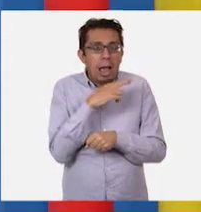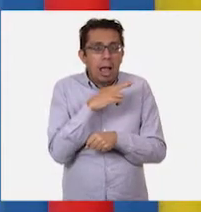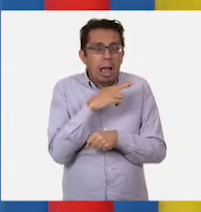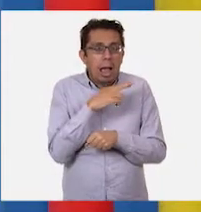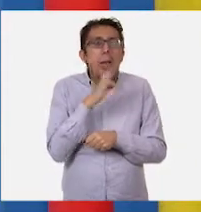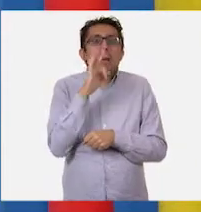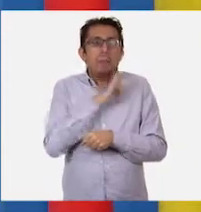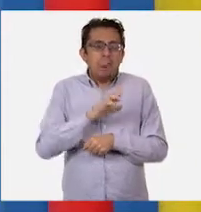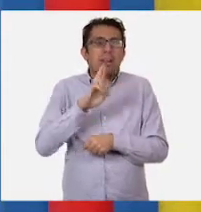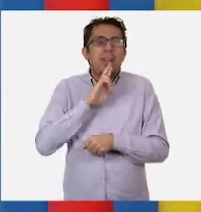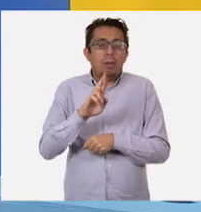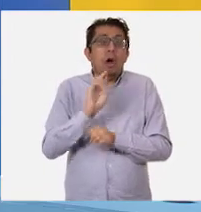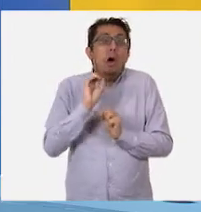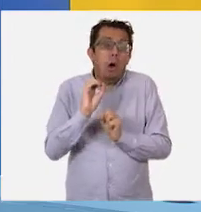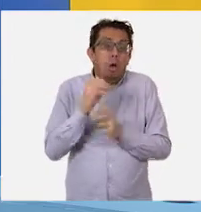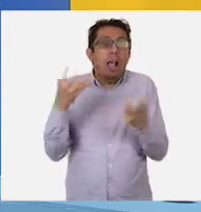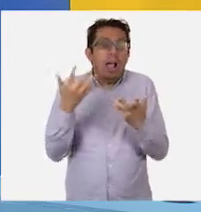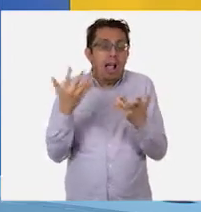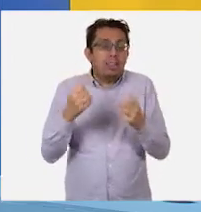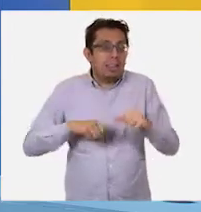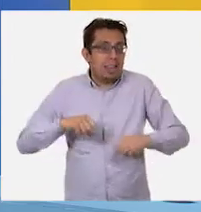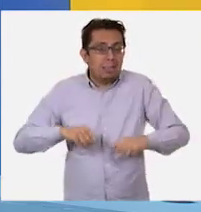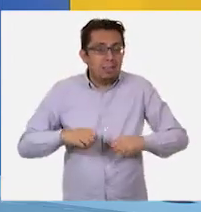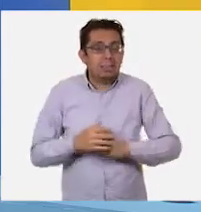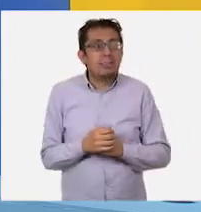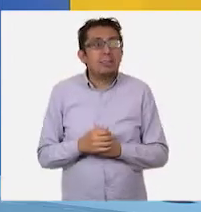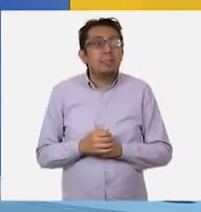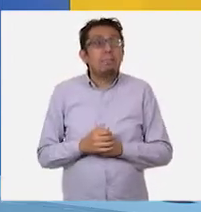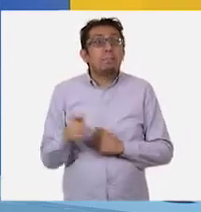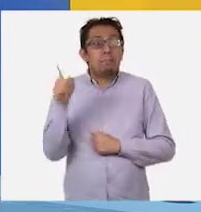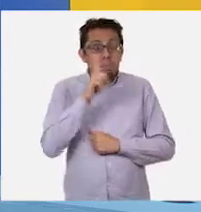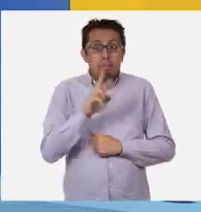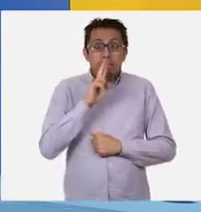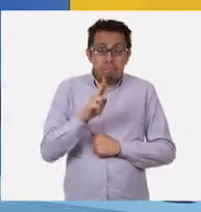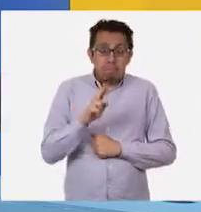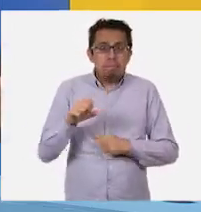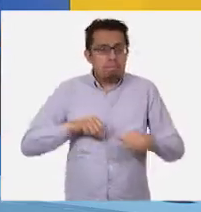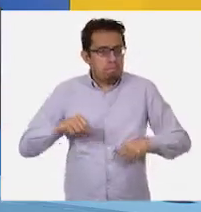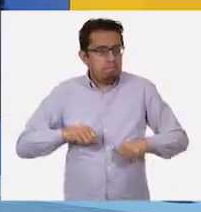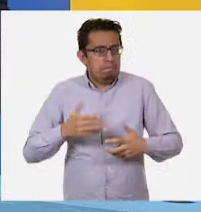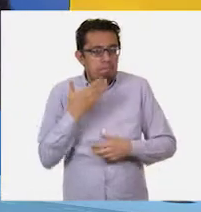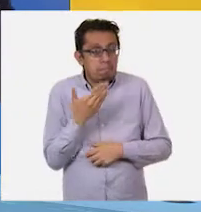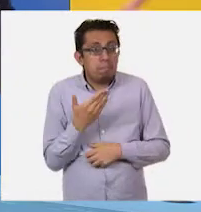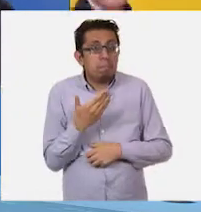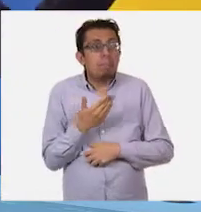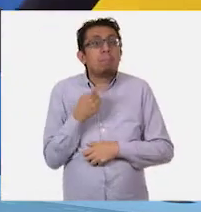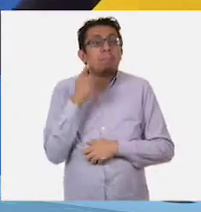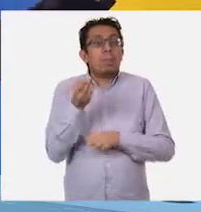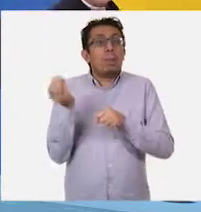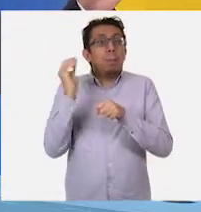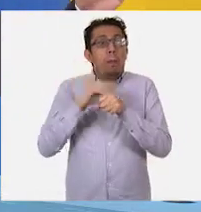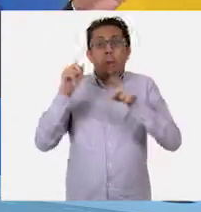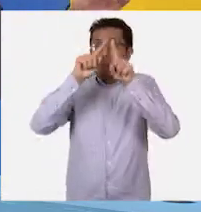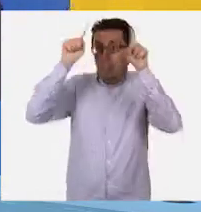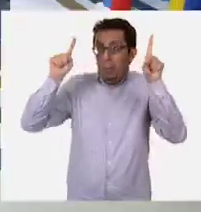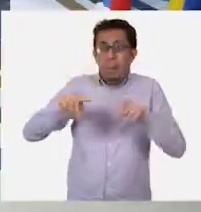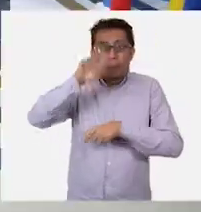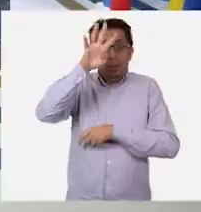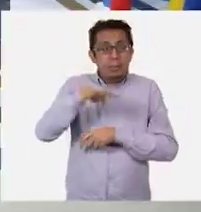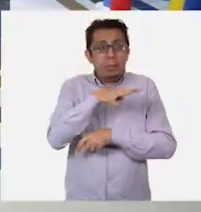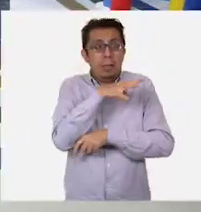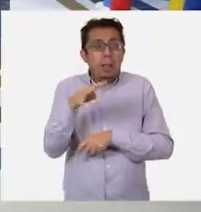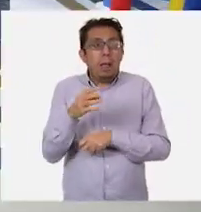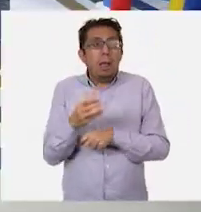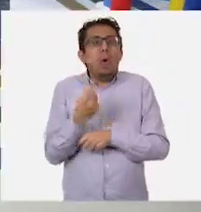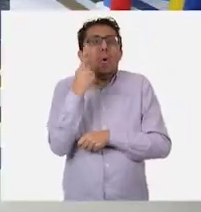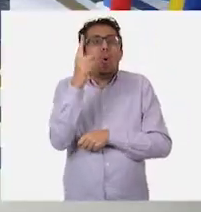o realizar la actividad. Bien, si su respuesta o actividad es correcta, colocaré en la tabla que tengo en el pizarrón